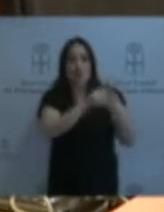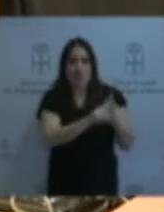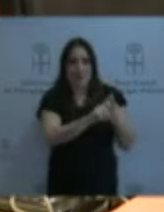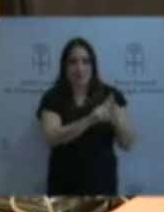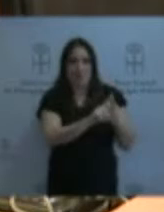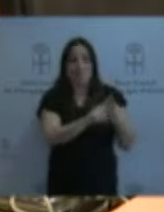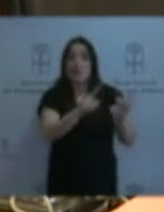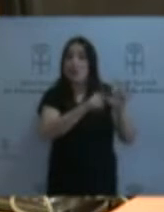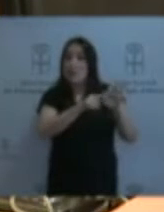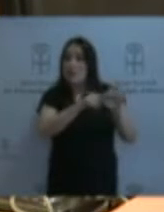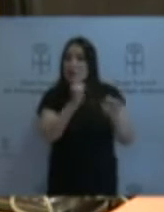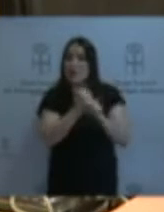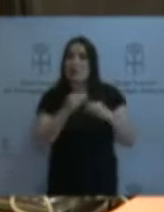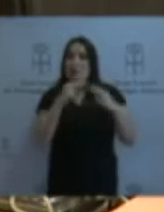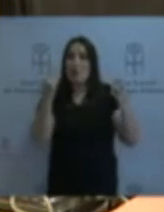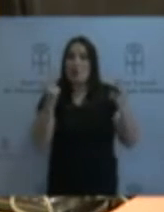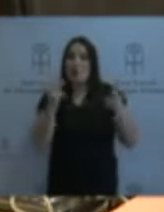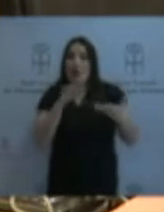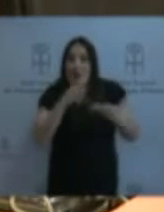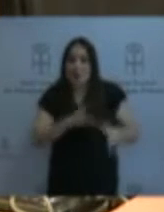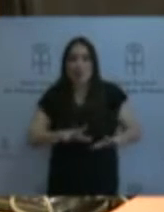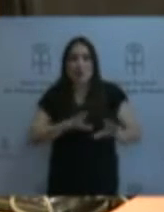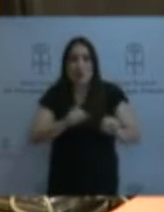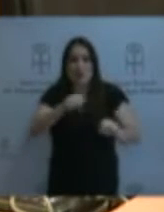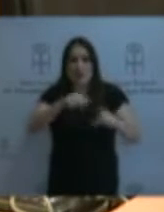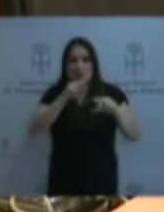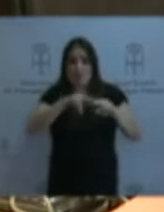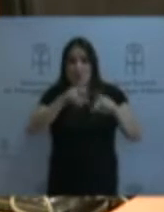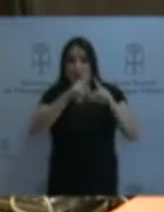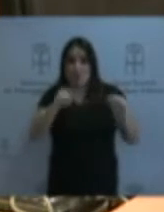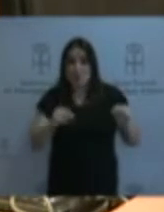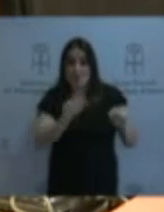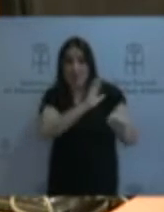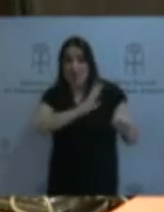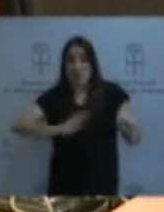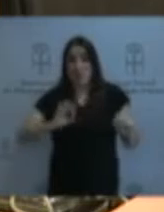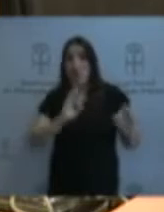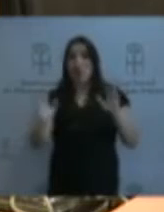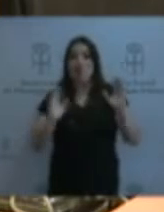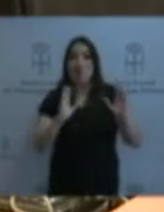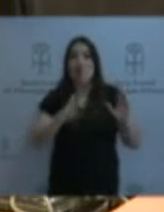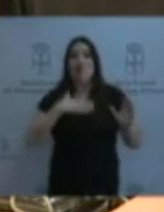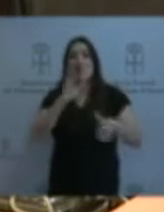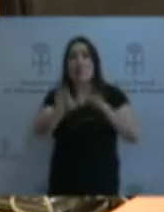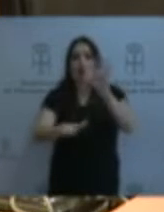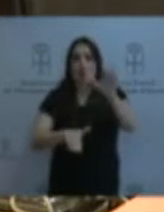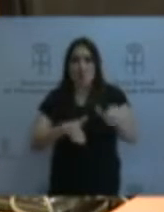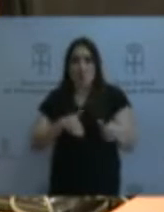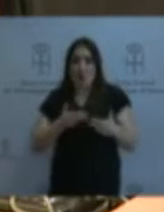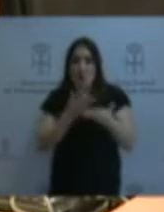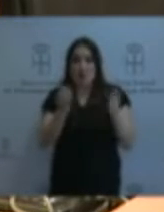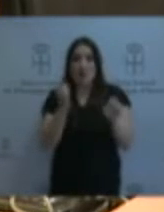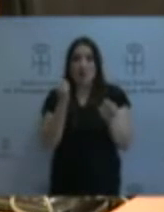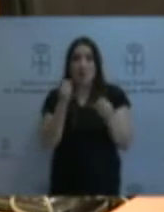¿cuántas plazas de empleo público ocupadas actualmente en el Principado de Asturias por personal interino o temporal van a convocarse a oferta de empleo